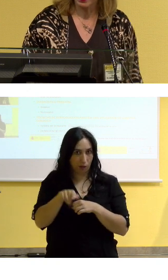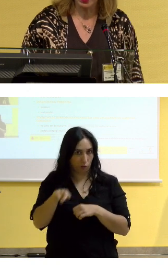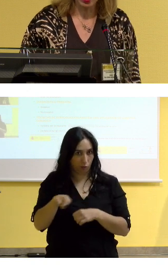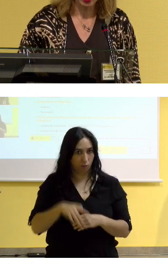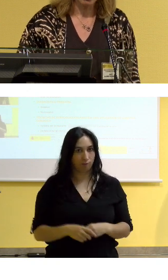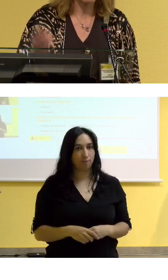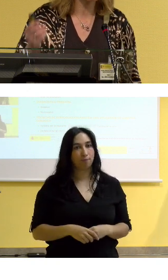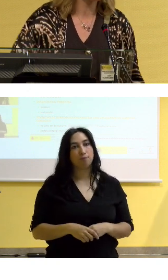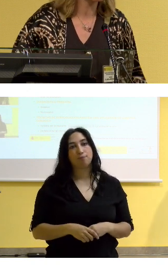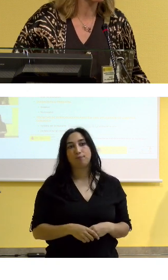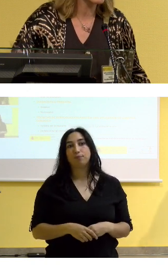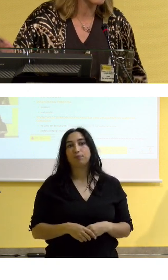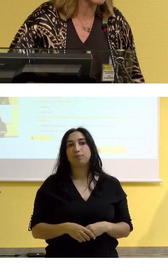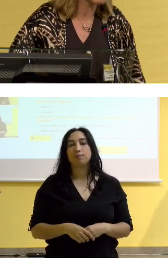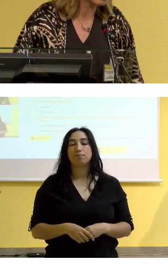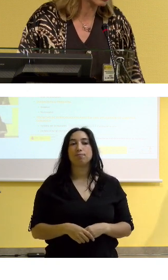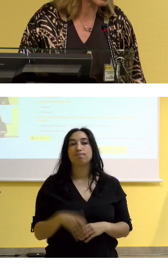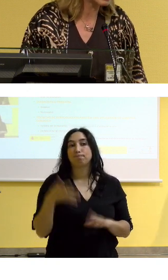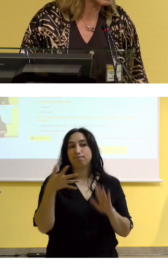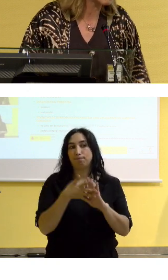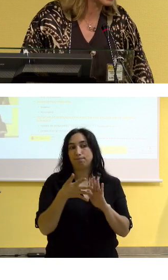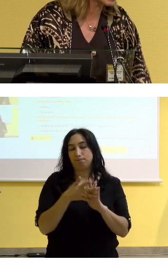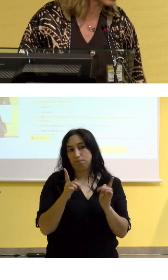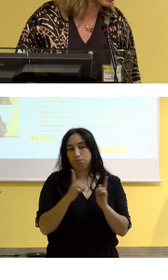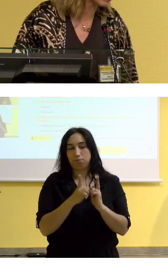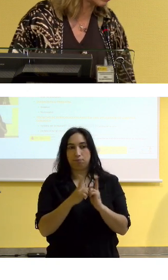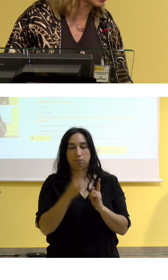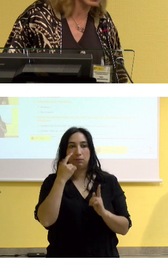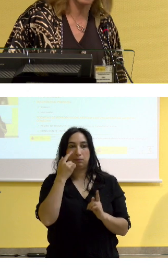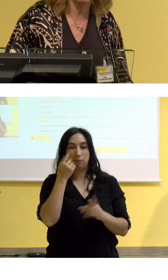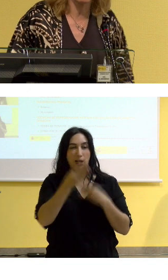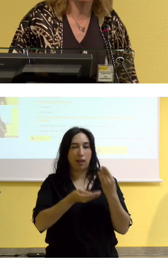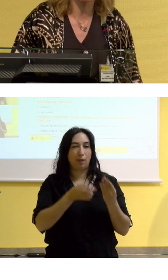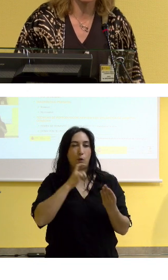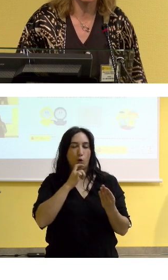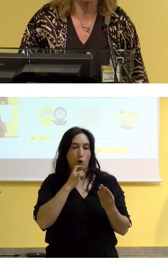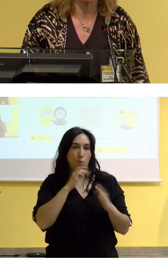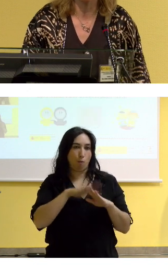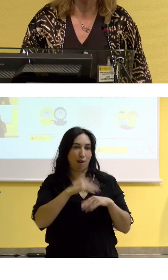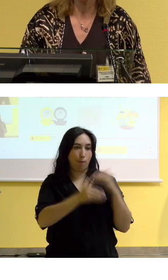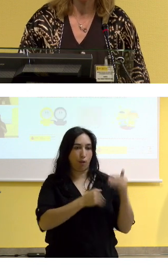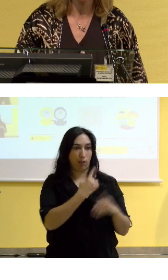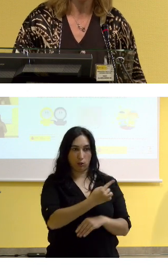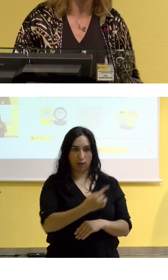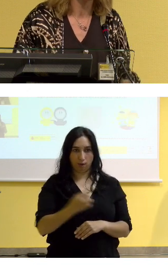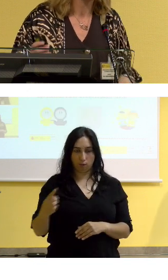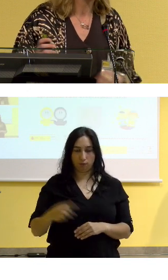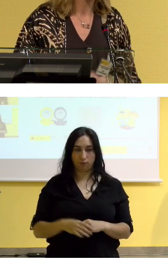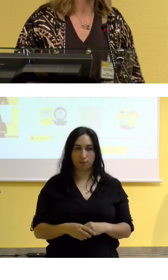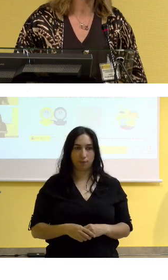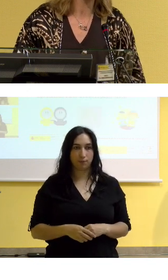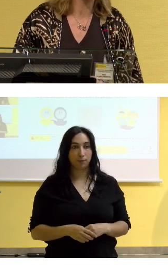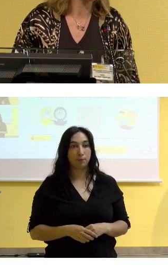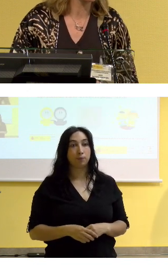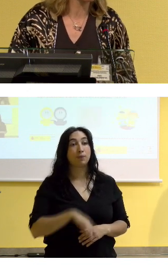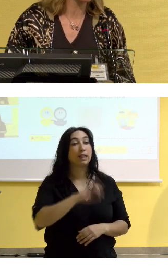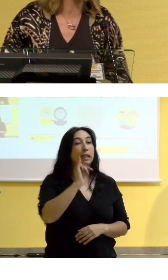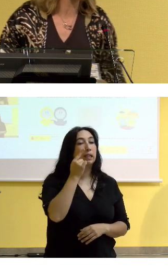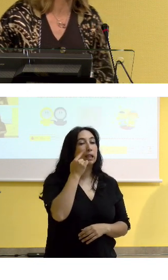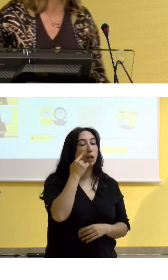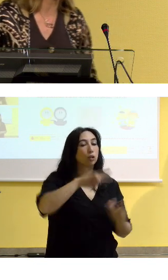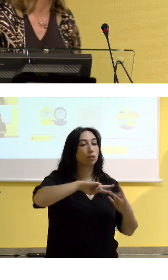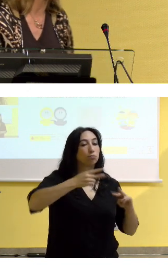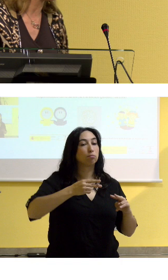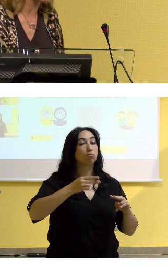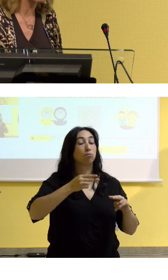pacientes. Bueno, pues os voy a explicar un poco detenidamente qué es lo que hacemos en cada uno de estos procesos. ¿Qué es el diagnóstico